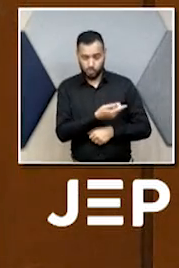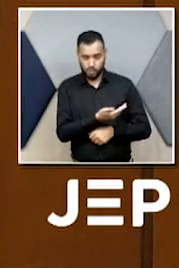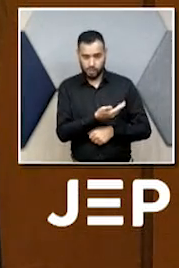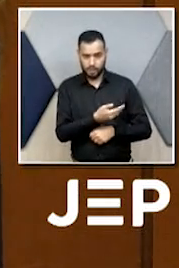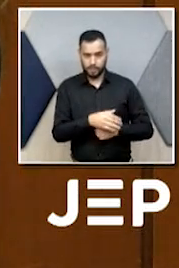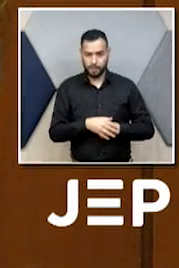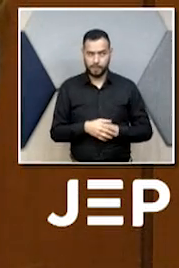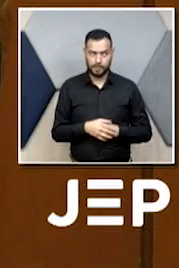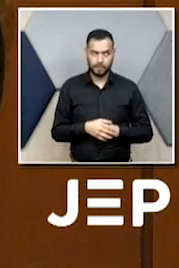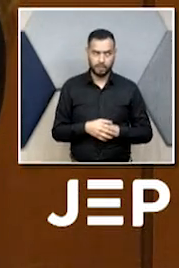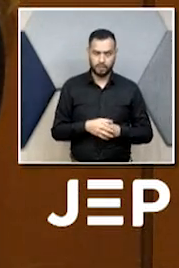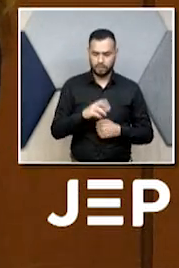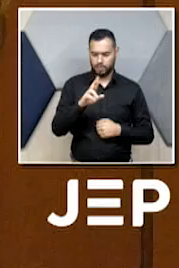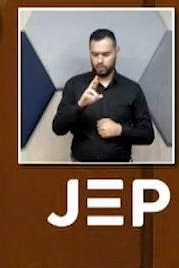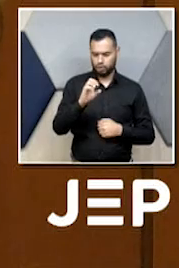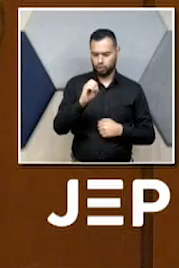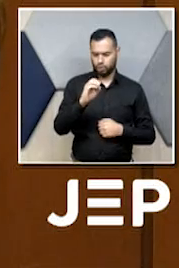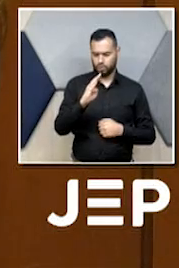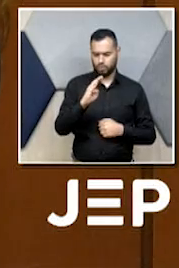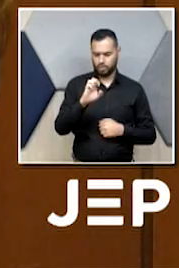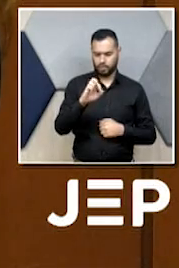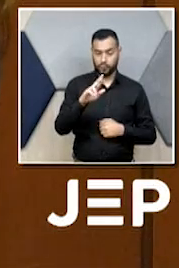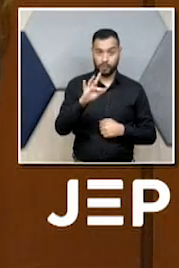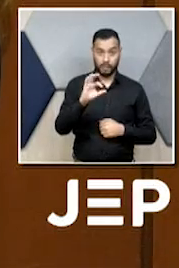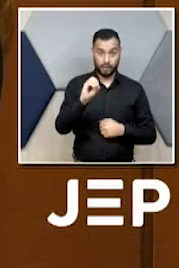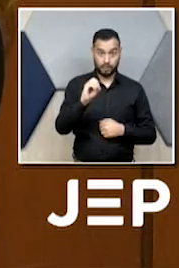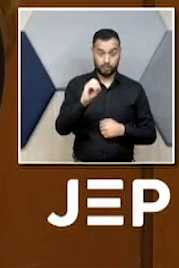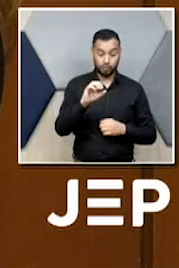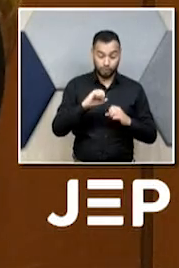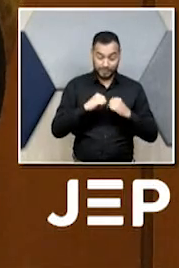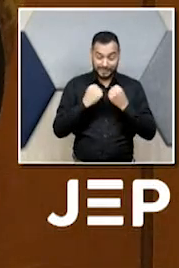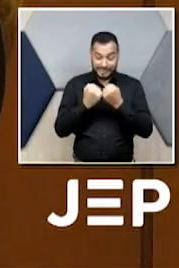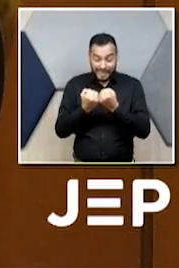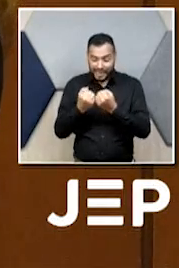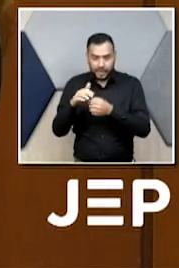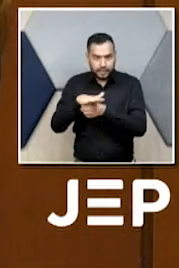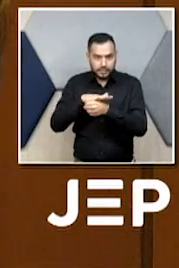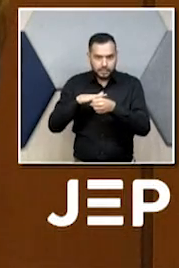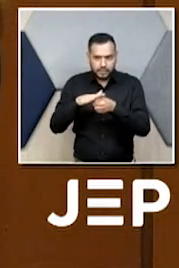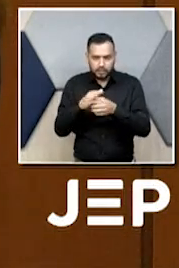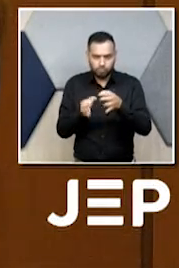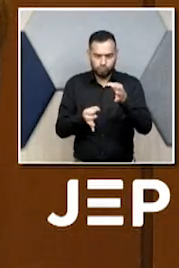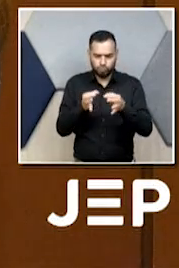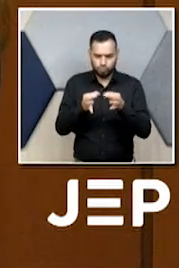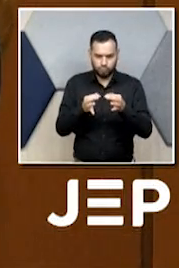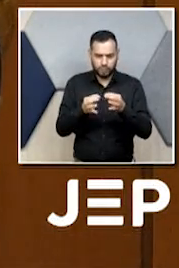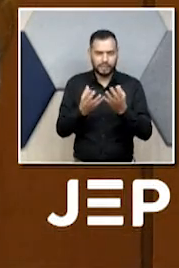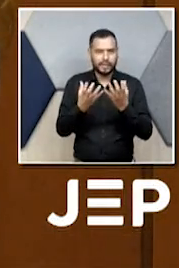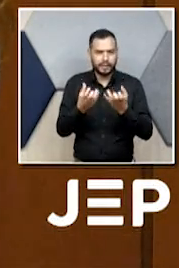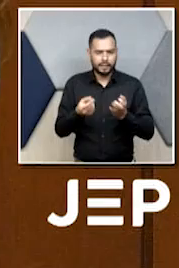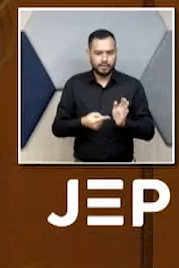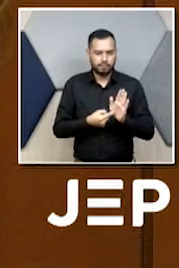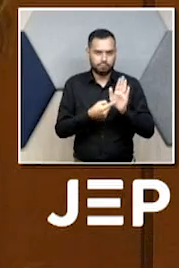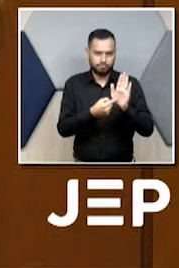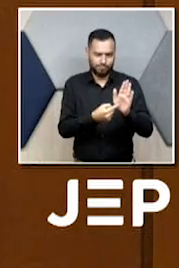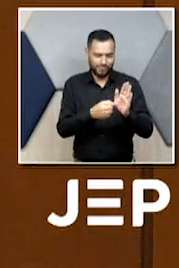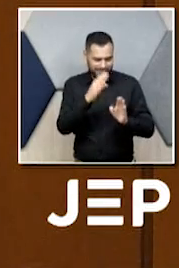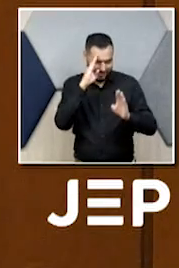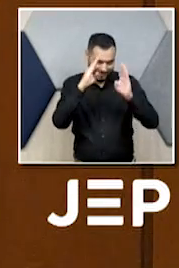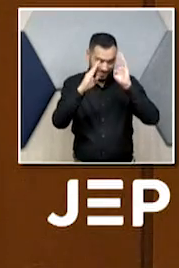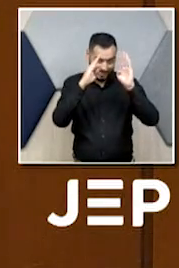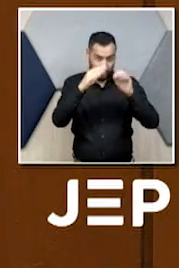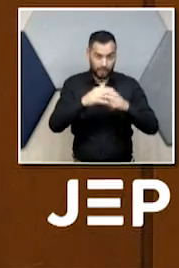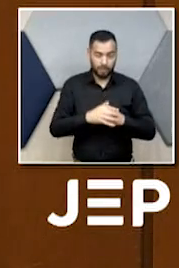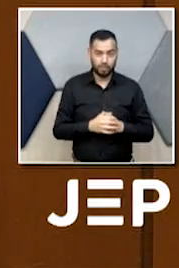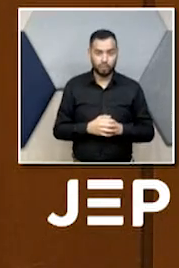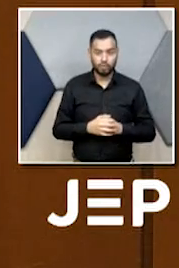Roberto Vidal, la Sala de Definición de Situaciones Jurídicas quiere presentarle un respetuoso saludo y desearle